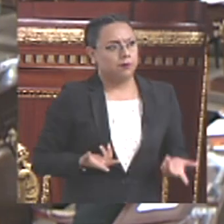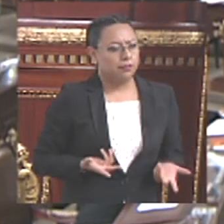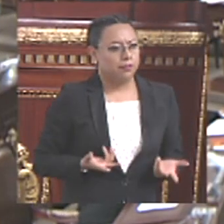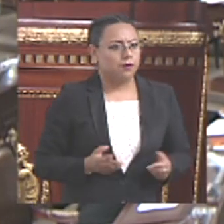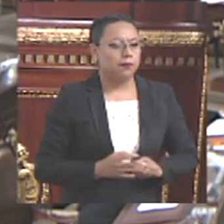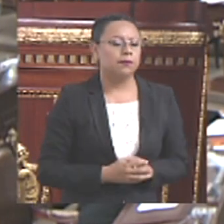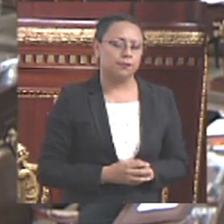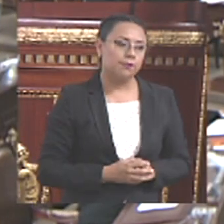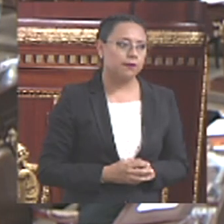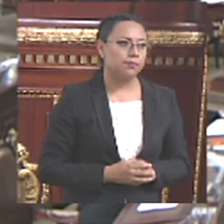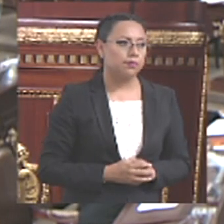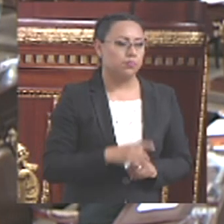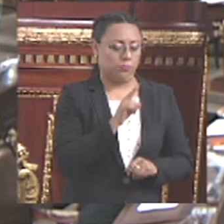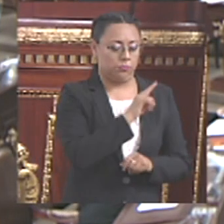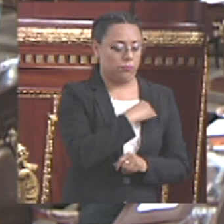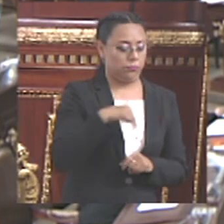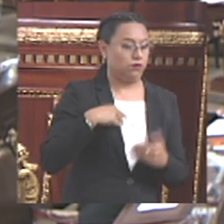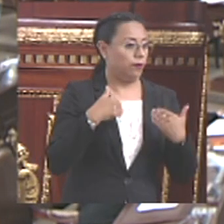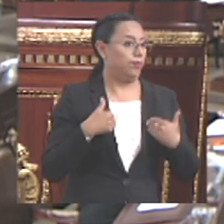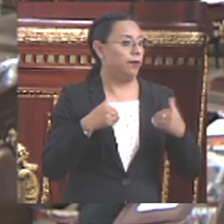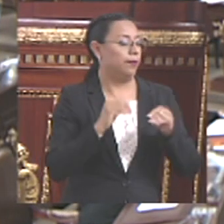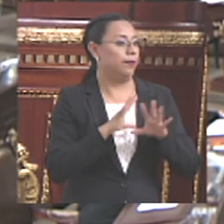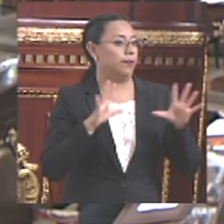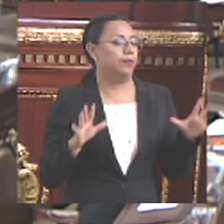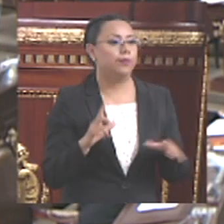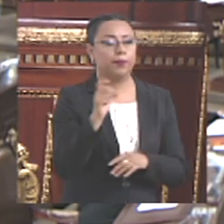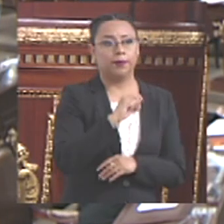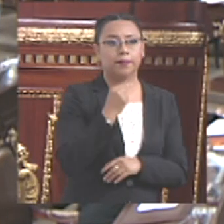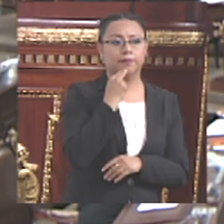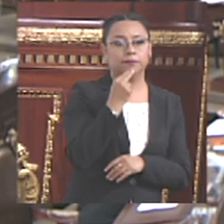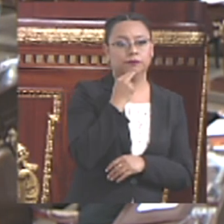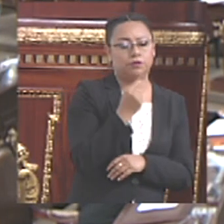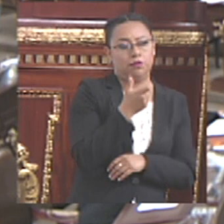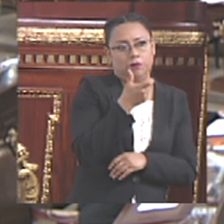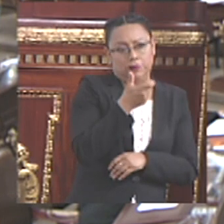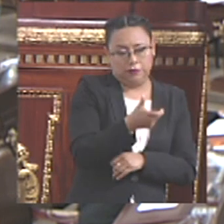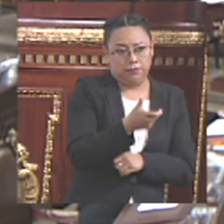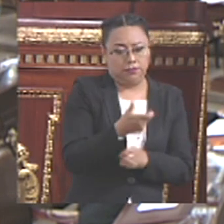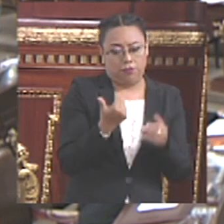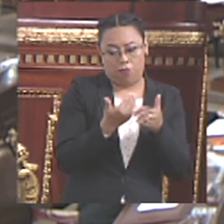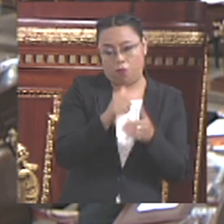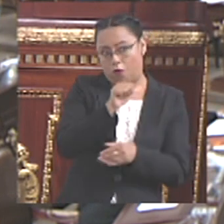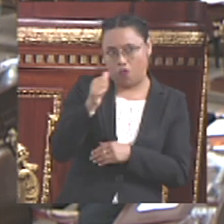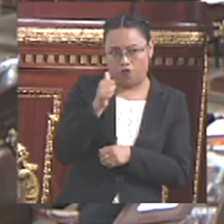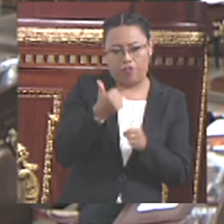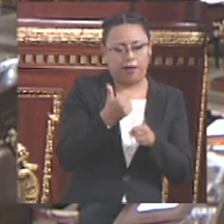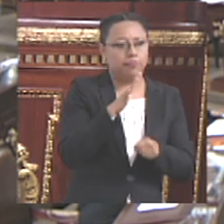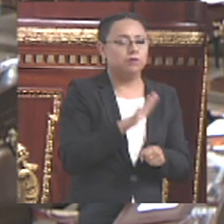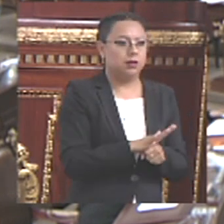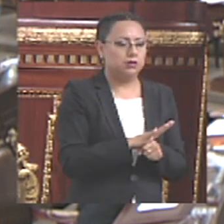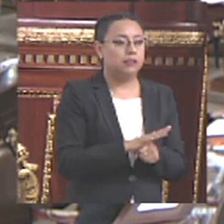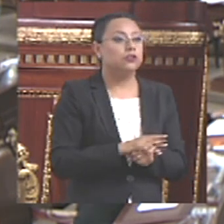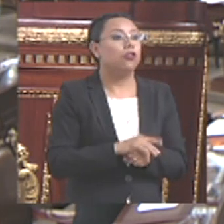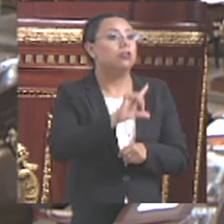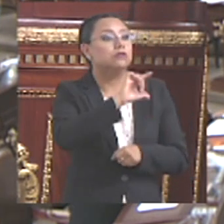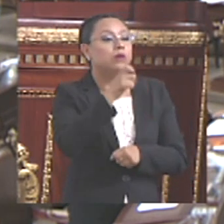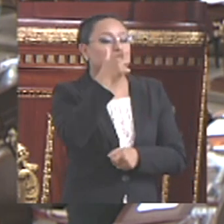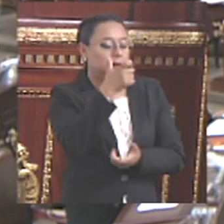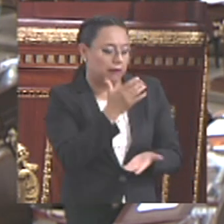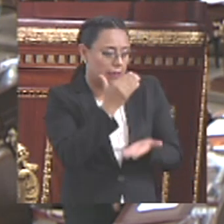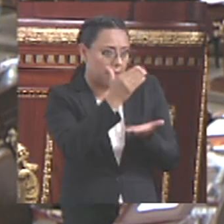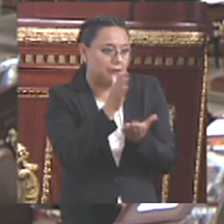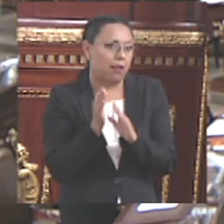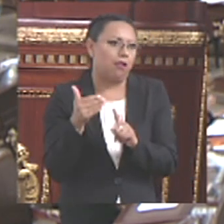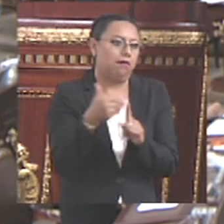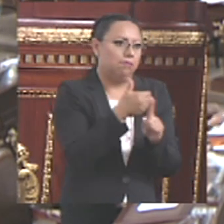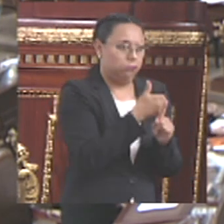ejerció en el 2018, terminó ejerciéndolo otra administración y fue redireccionado, como quedó soportado y